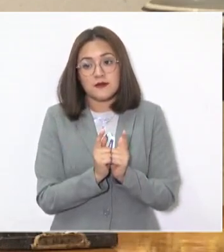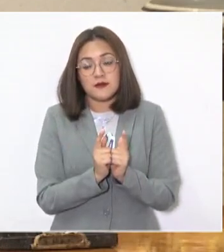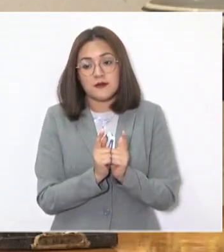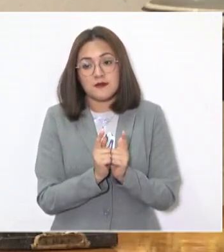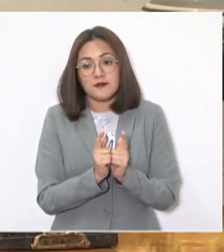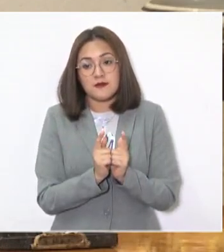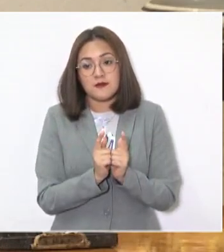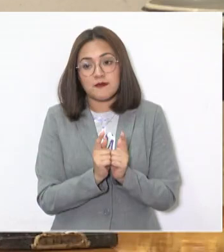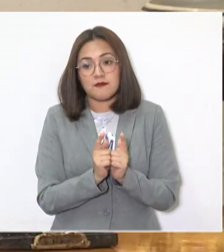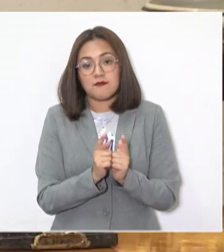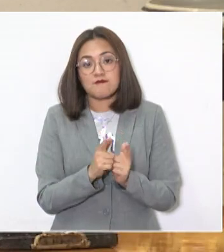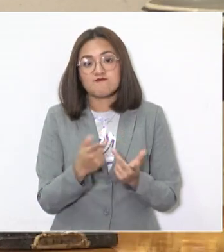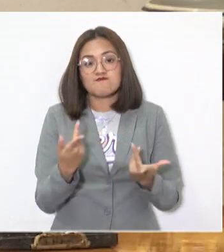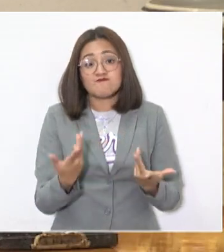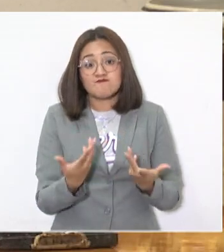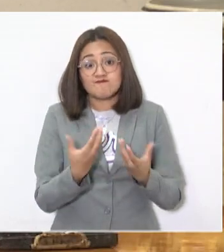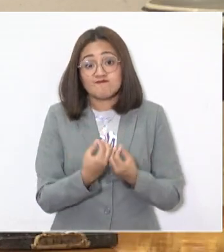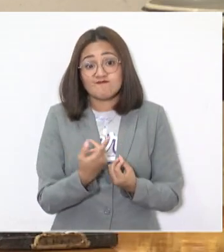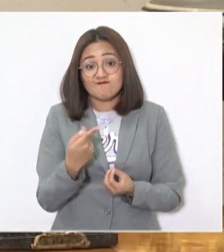maleantes de la política.